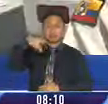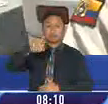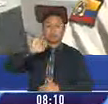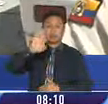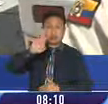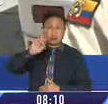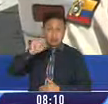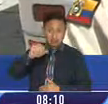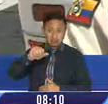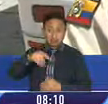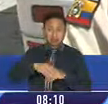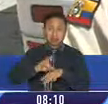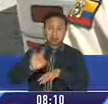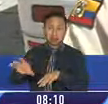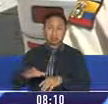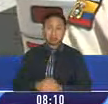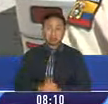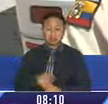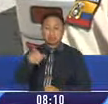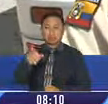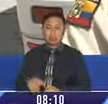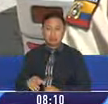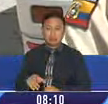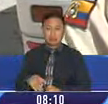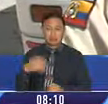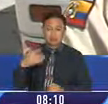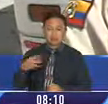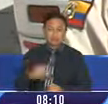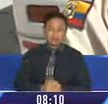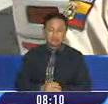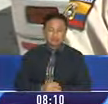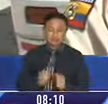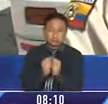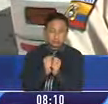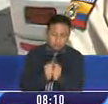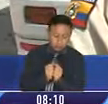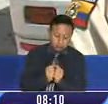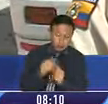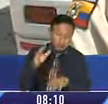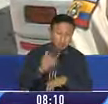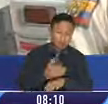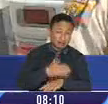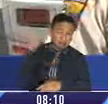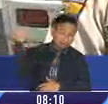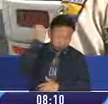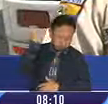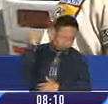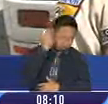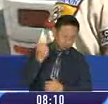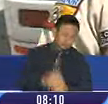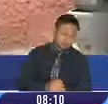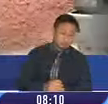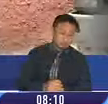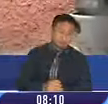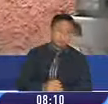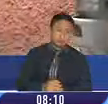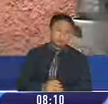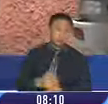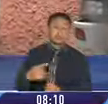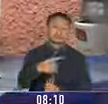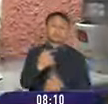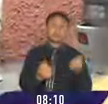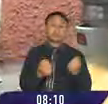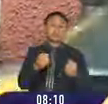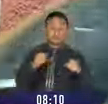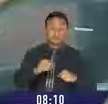Bolívar. Se encontraba en estado, se podría decir crítico, por los golpes que había recibido. Se encontraba maniatado. El camión tenía